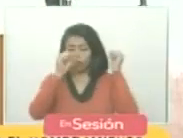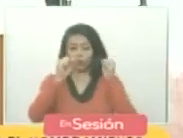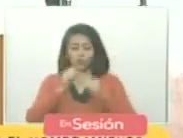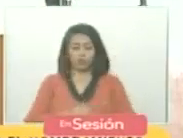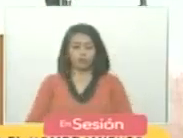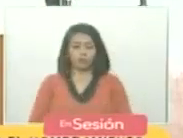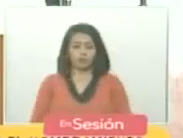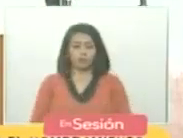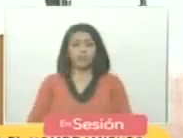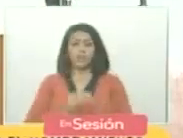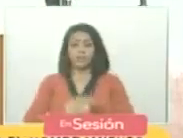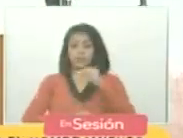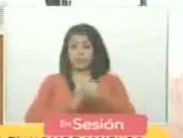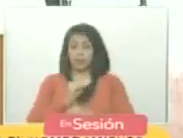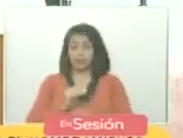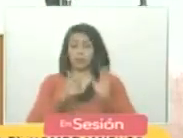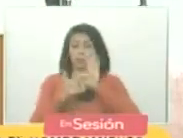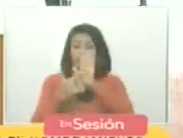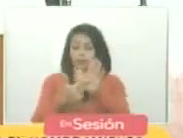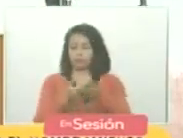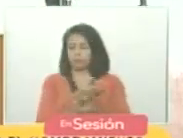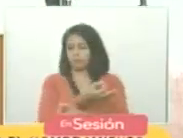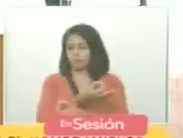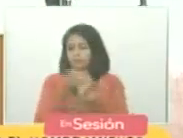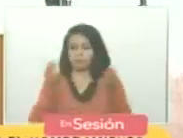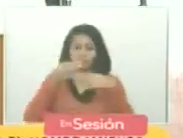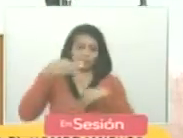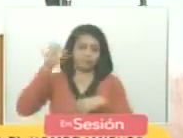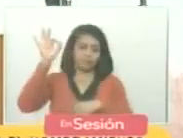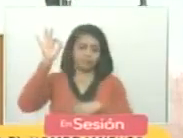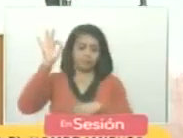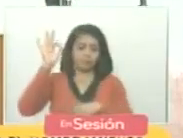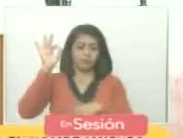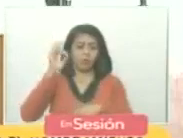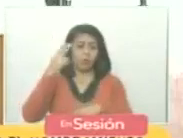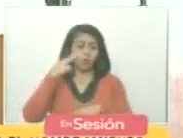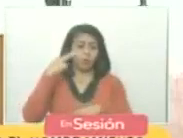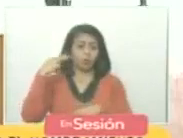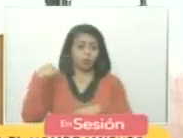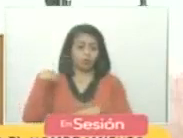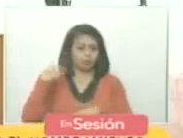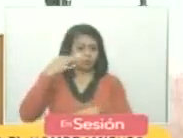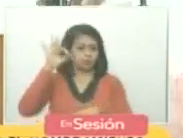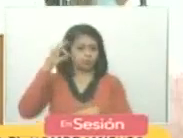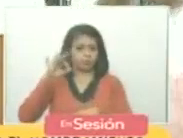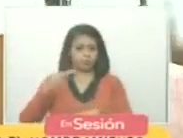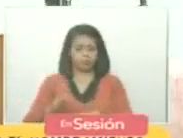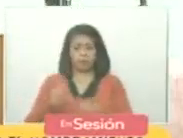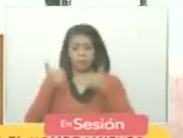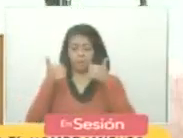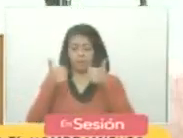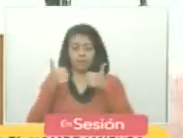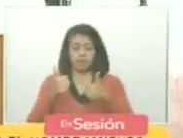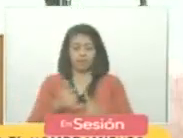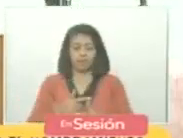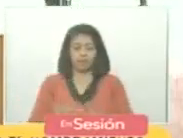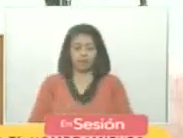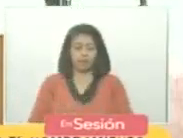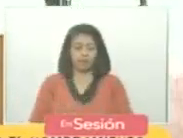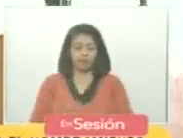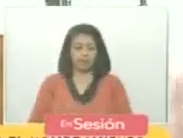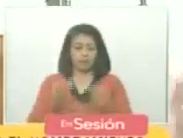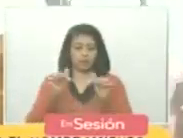8 embajadores que hicieron una presentación extraordinaria de la cual nos tenemos que sentir muy orgullosos. Solo vamos a presentar